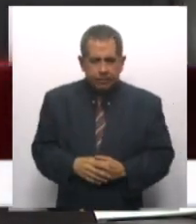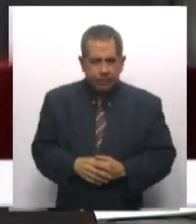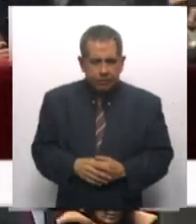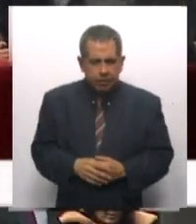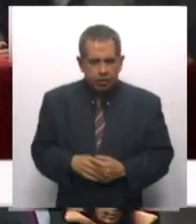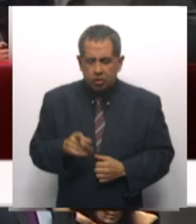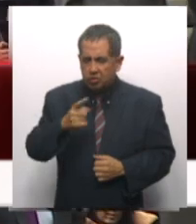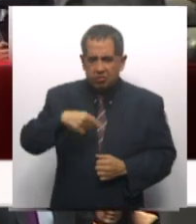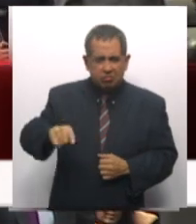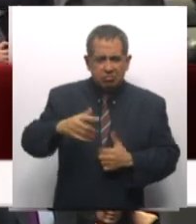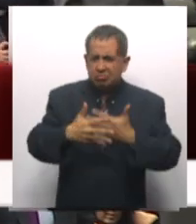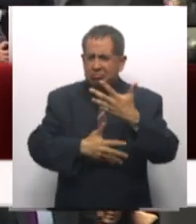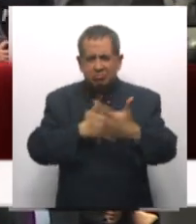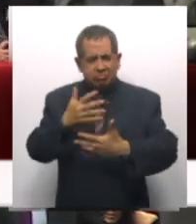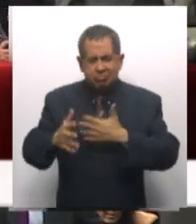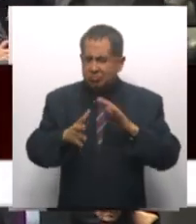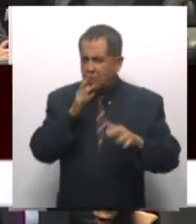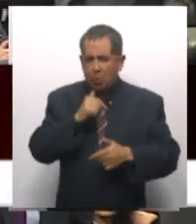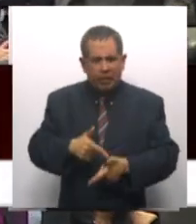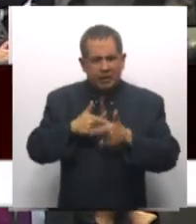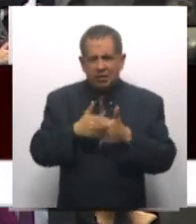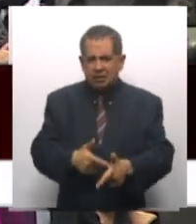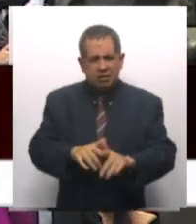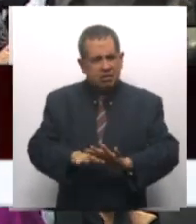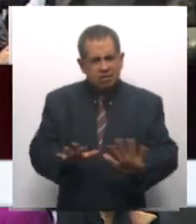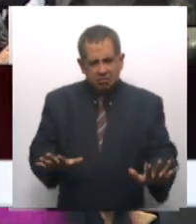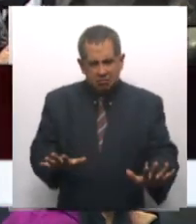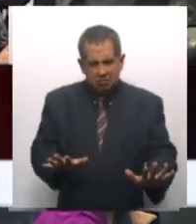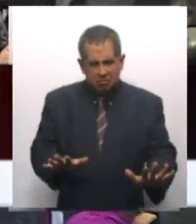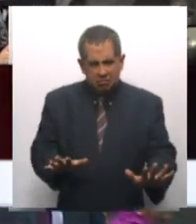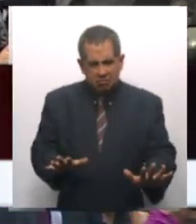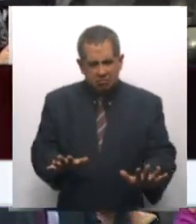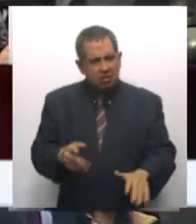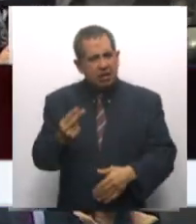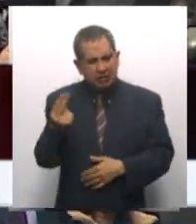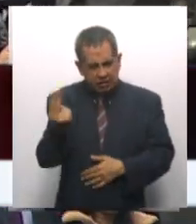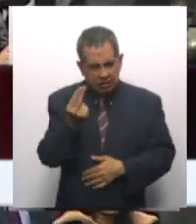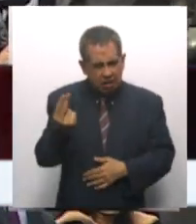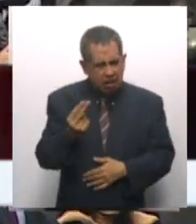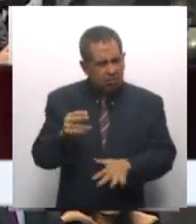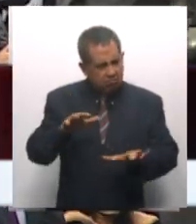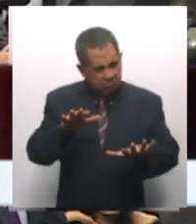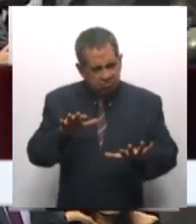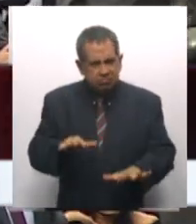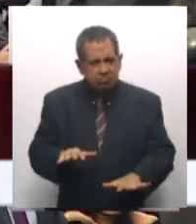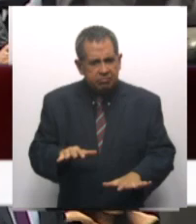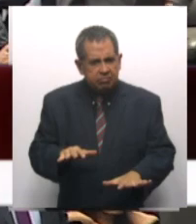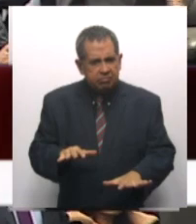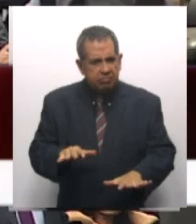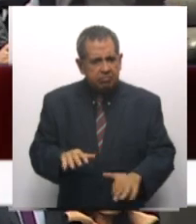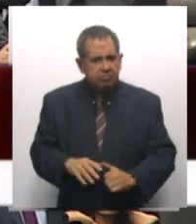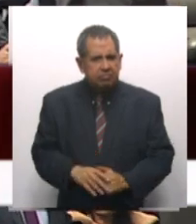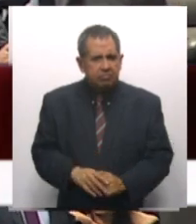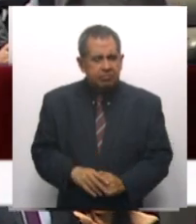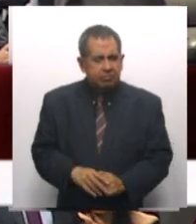hay condiciones para que siga la sesión. Necesitamos.